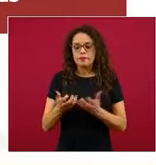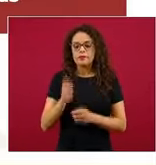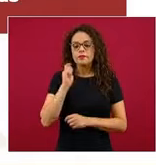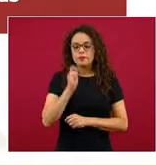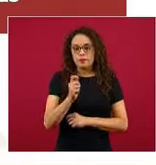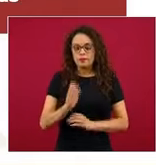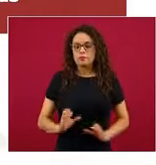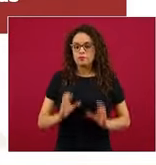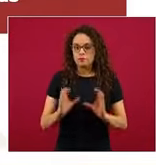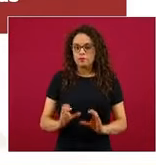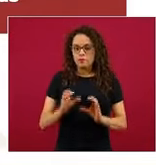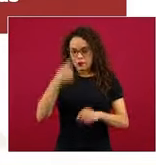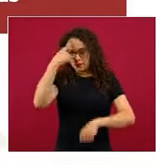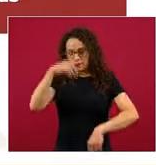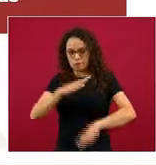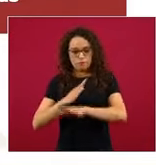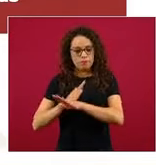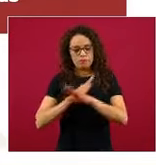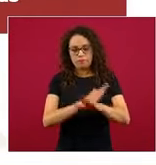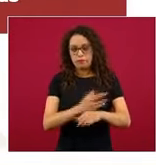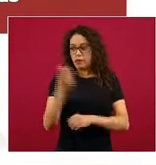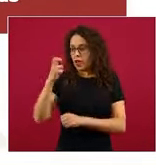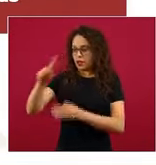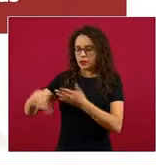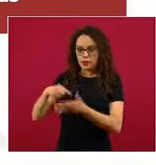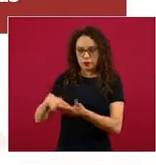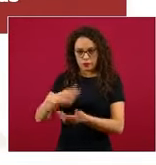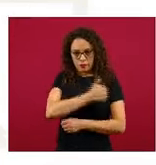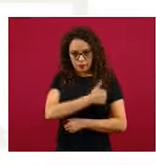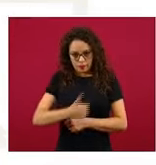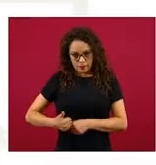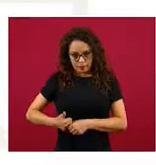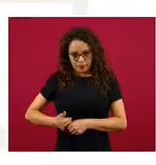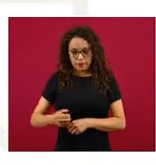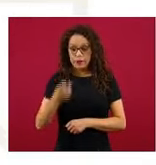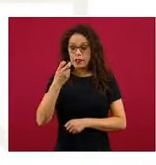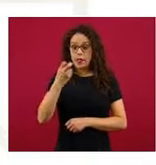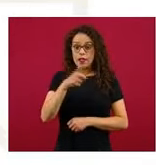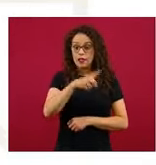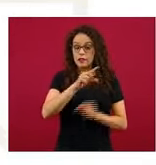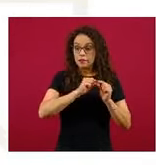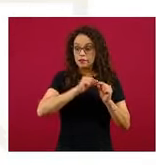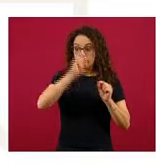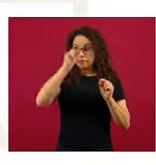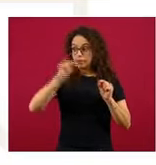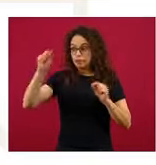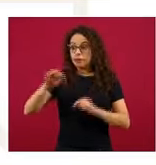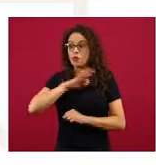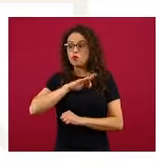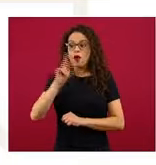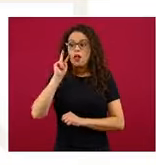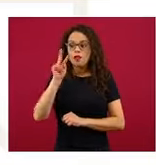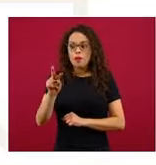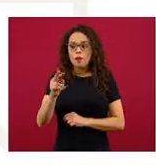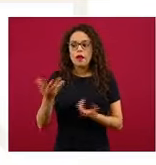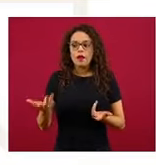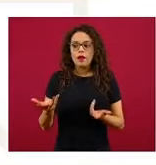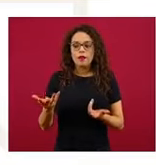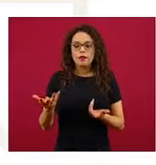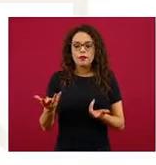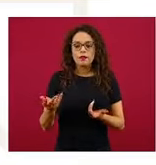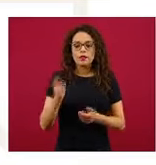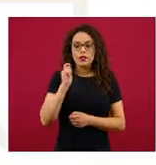demarcación. Siguiente, por favor. En esta gráfica podemos ver el avance que ha tenido la pandemia en